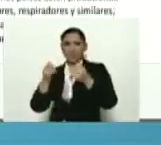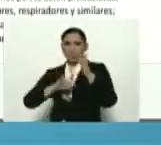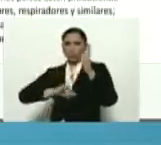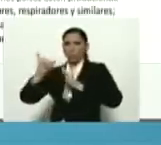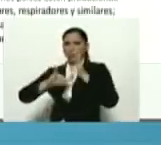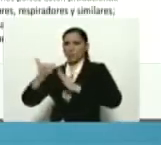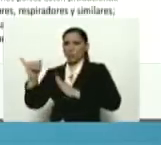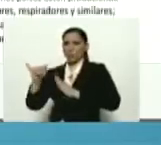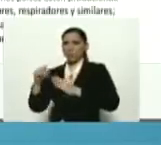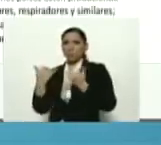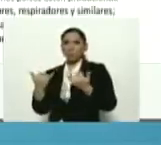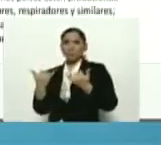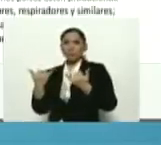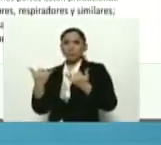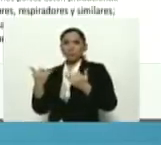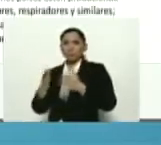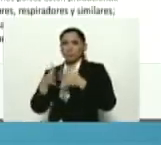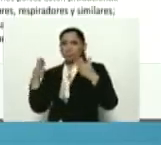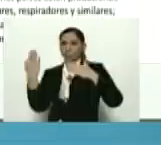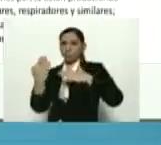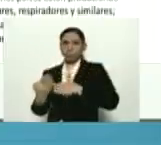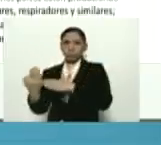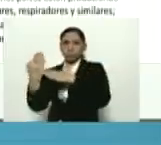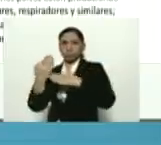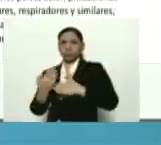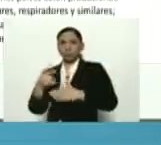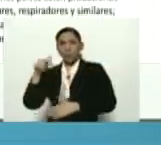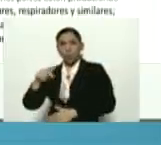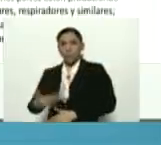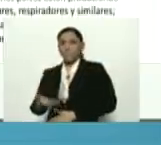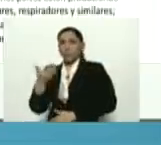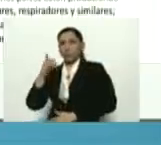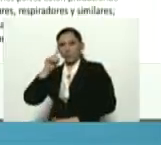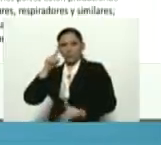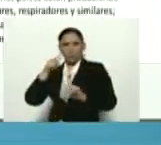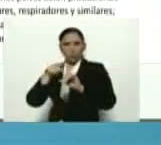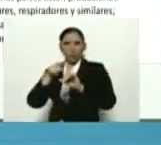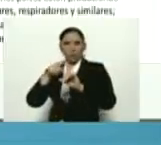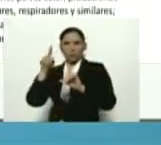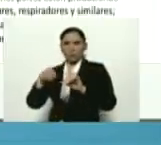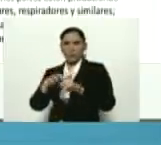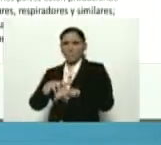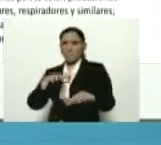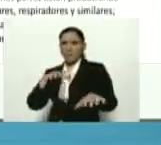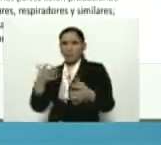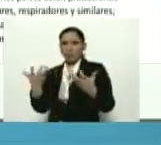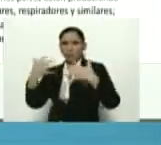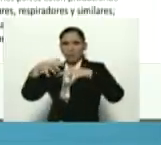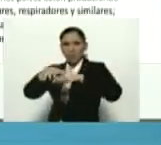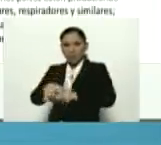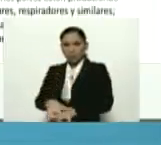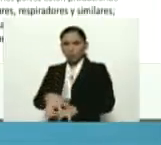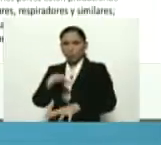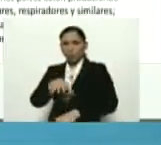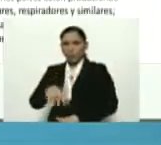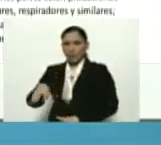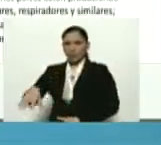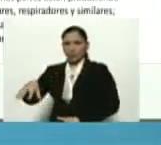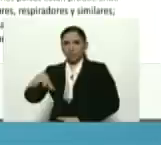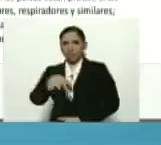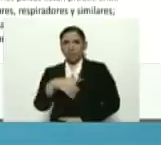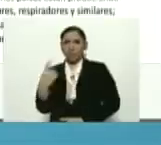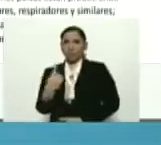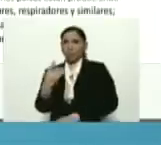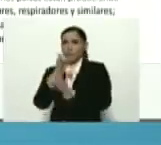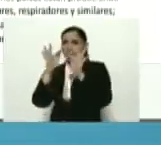en momentos de gran proteccionismo. Por eso es tan importante apuntarle a una mayor integración regional, porque es la única